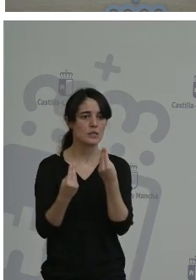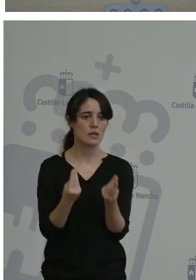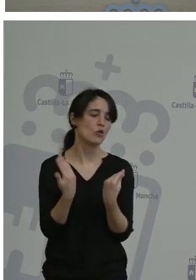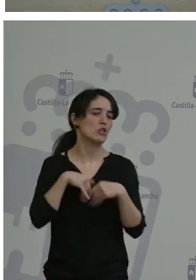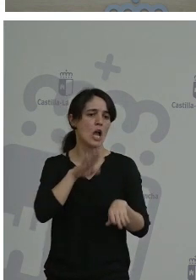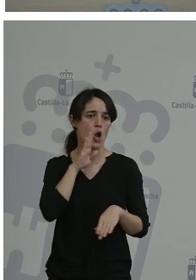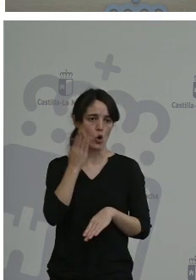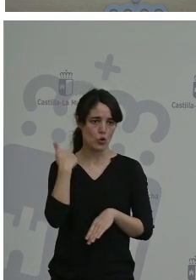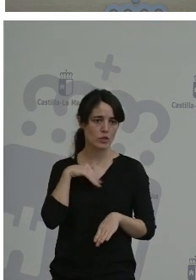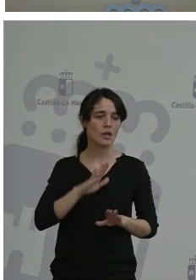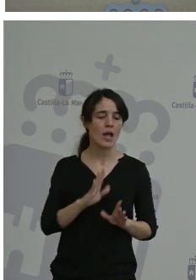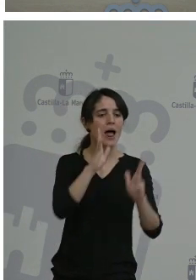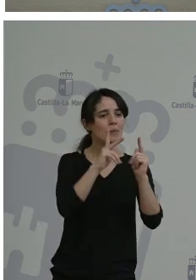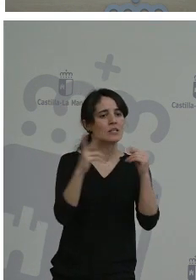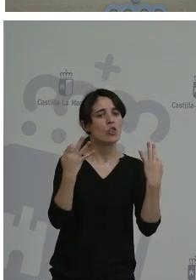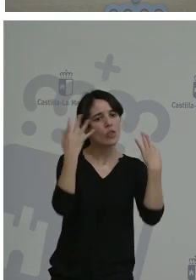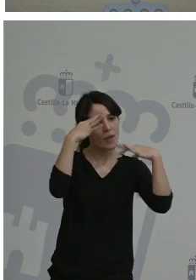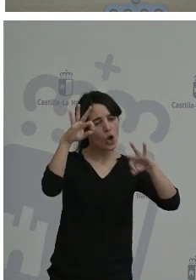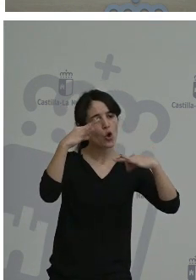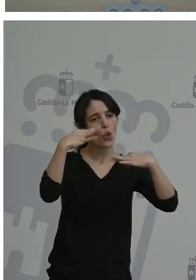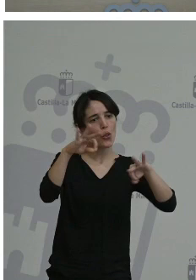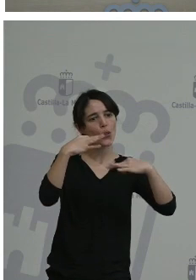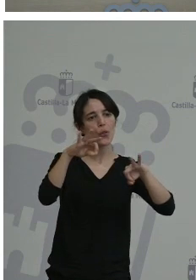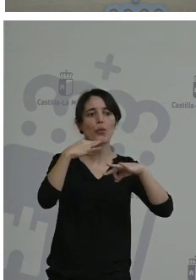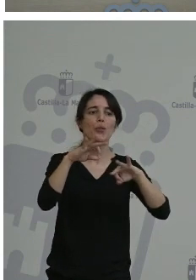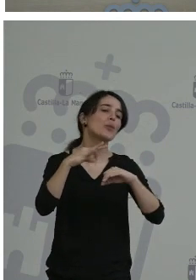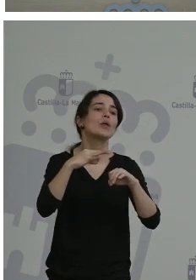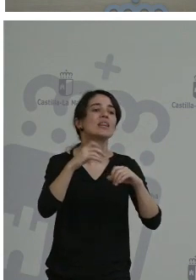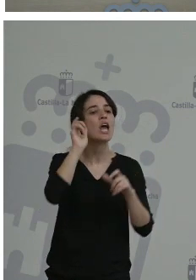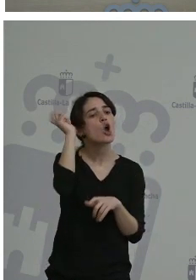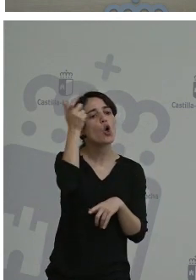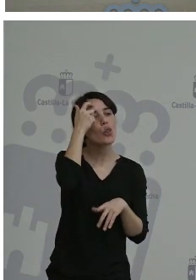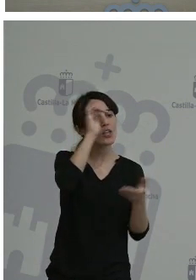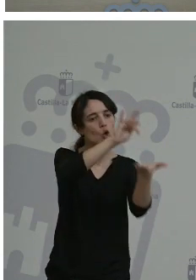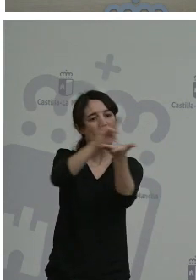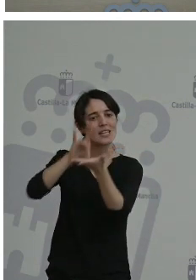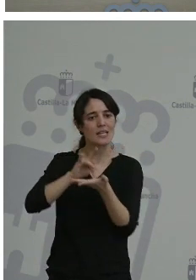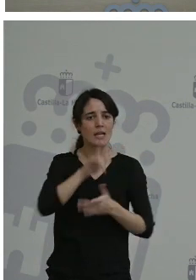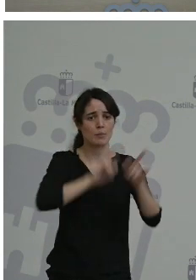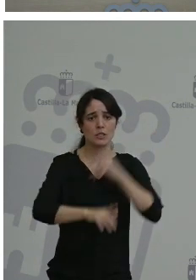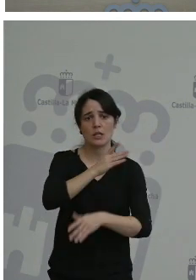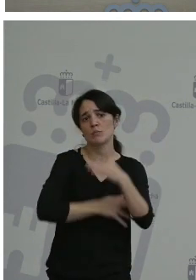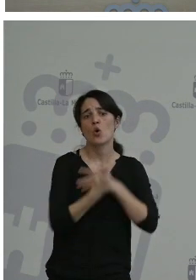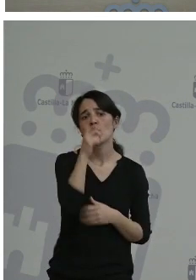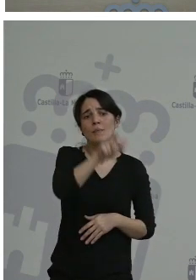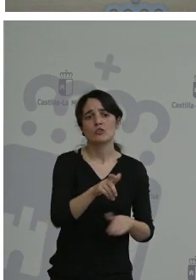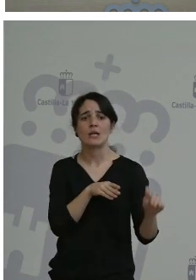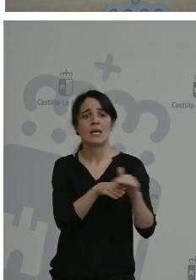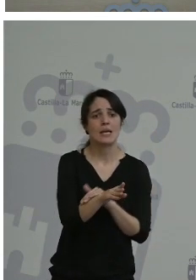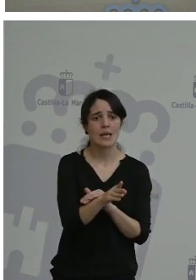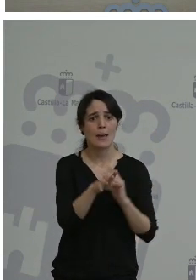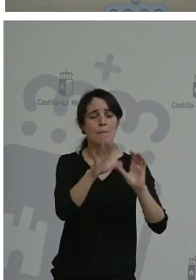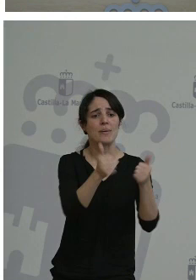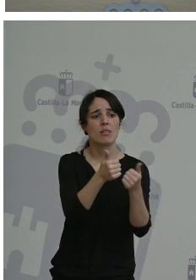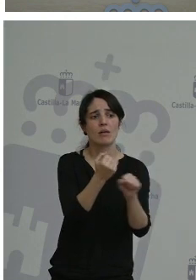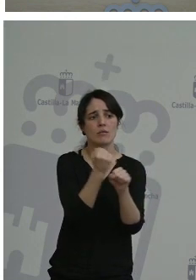Administraciones deben de ser conscientes del concepto de itinerario de empleo de las personas con discapacidad. Cuando alguien se incorpora a puesto de trabajo no es algo estanco